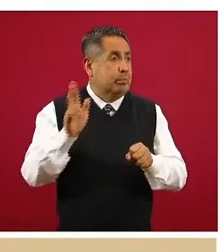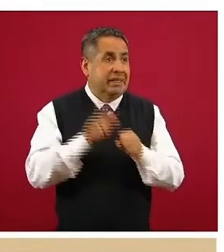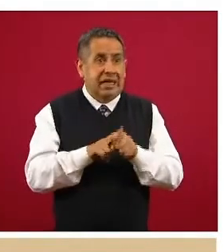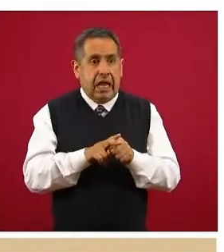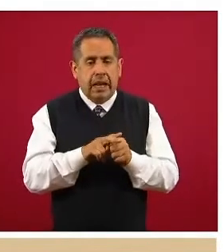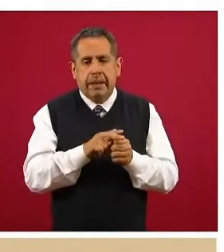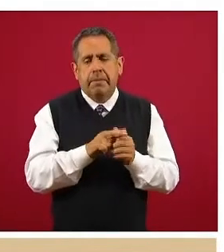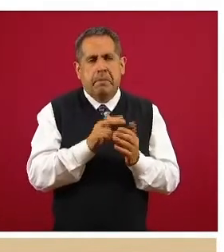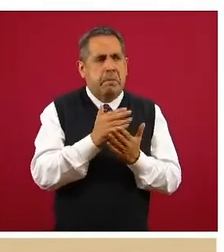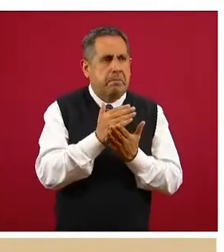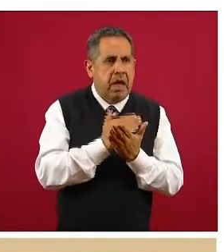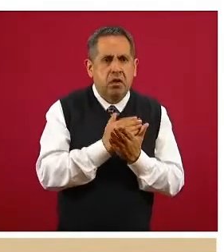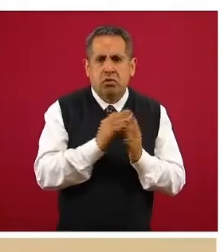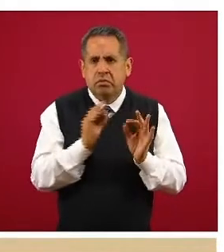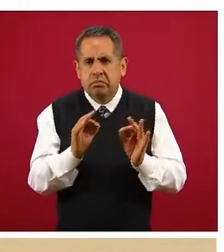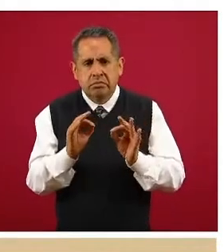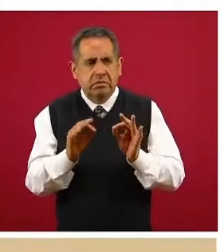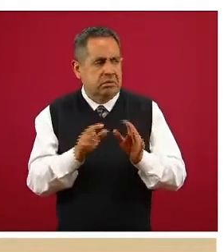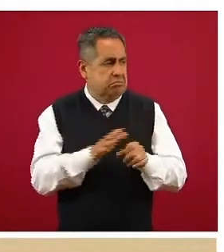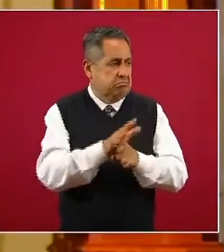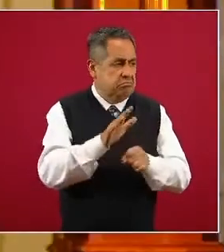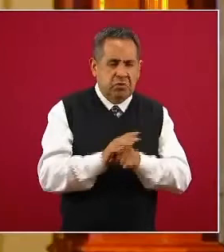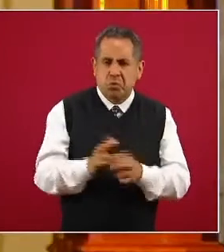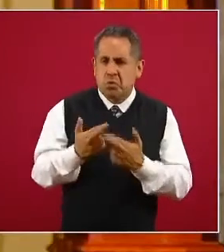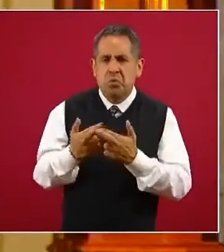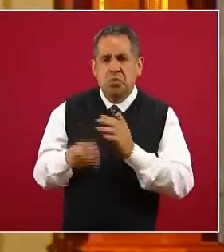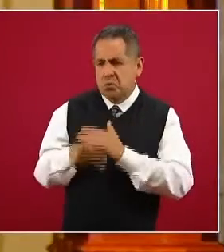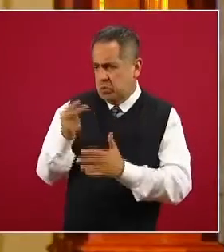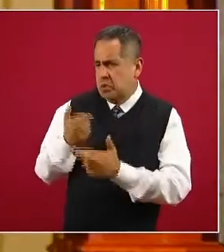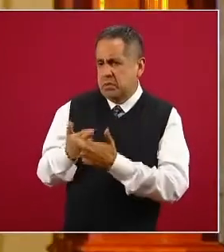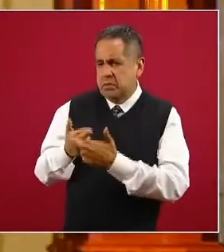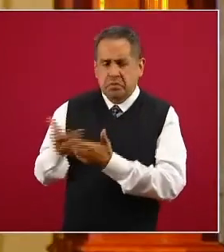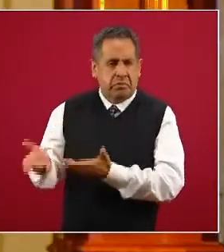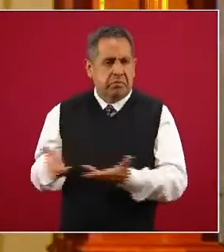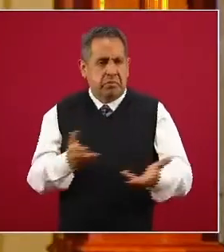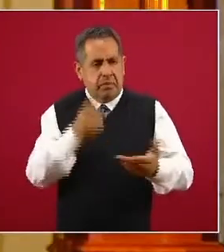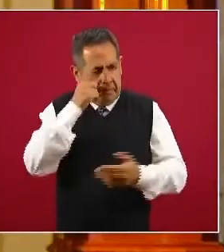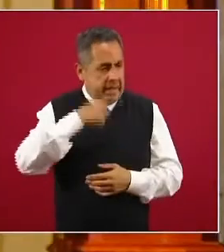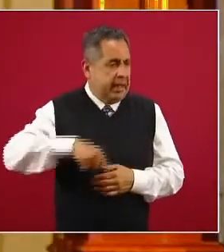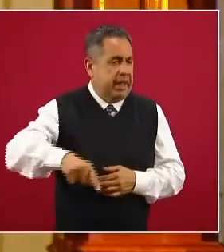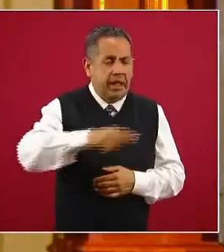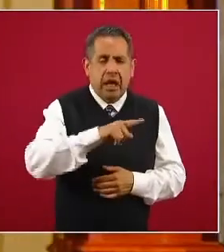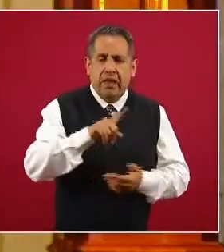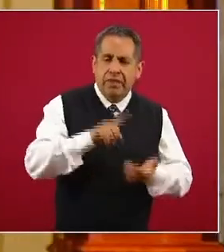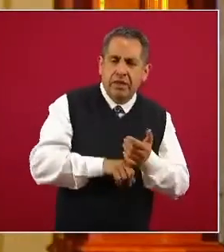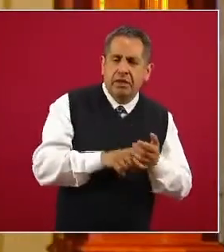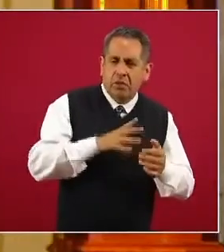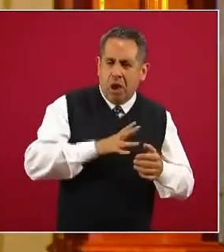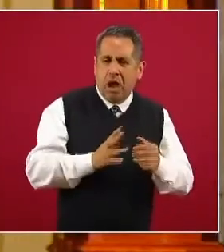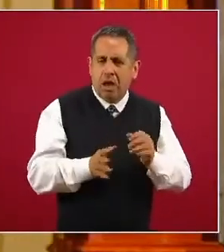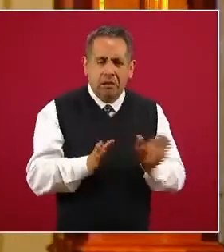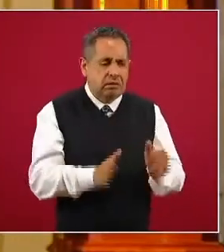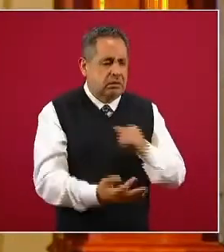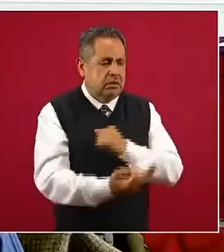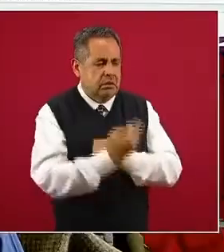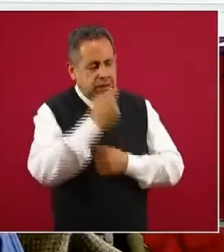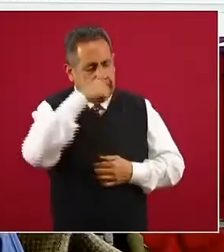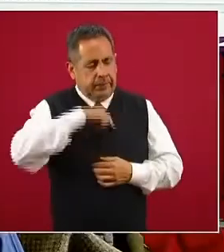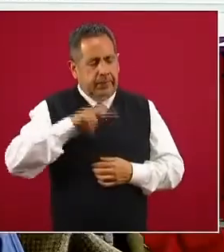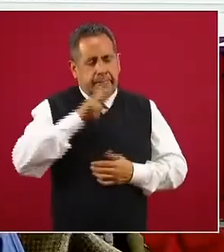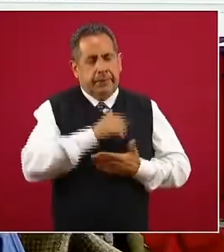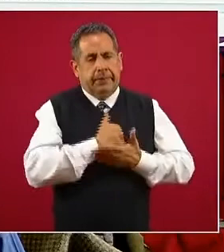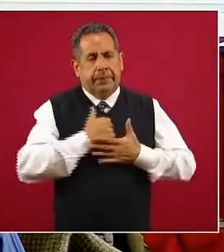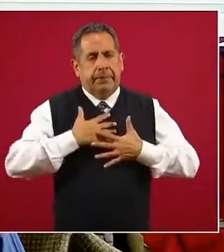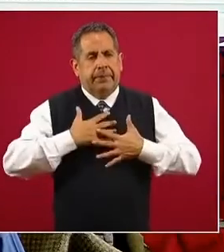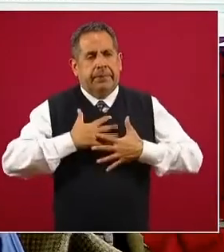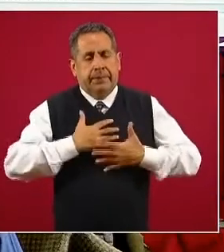tanto la anterior como las camas con ventilador, de la disminución en la intensidad y sobre todo en la